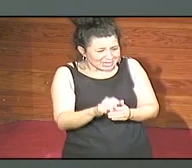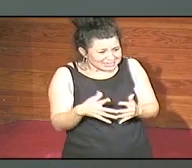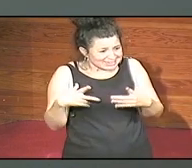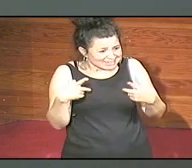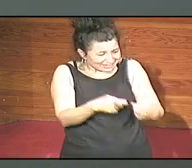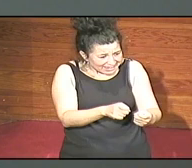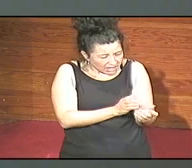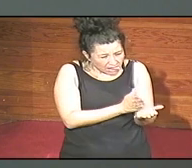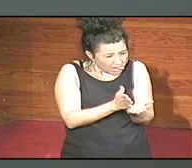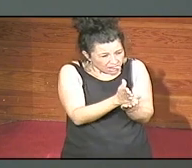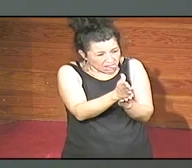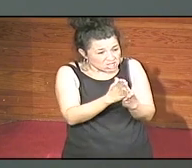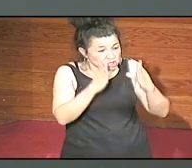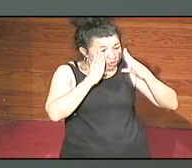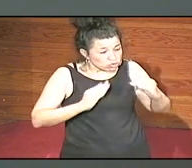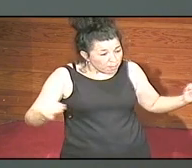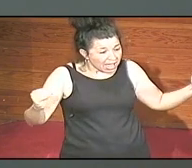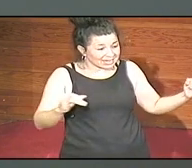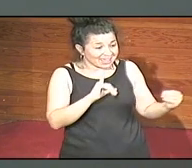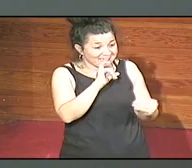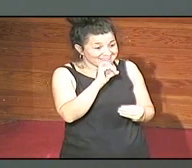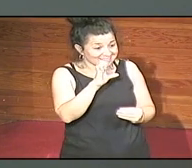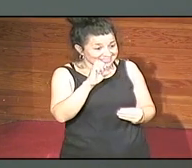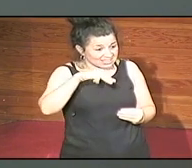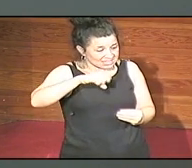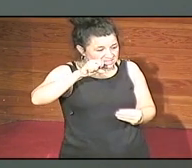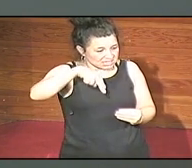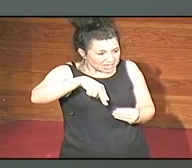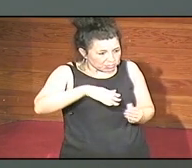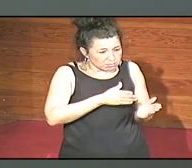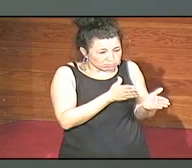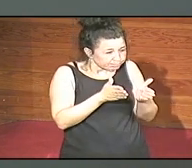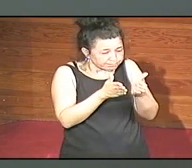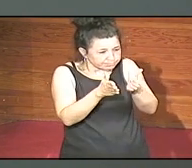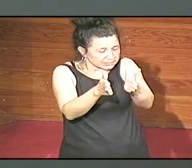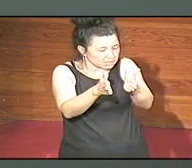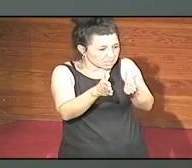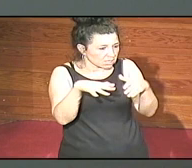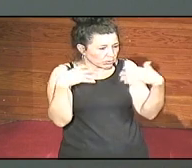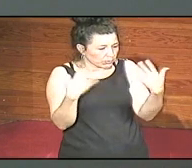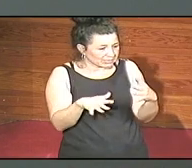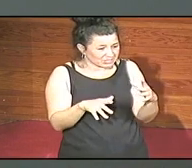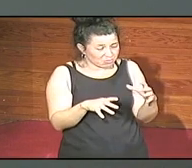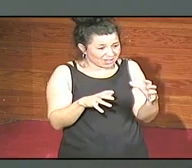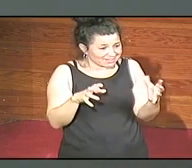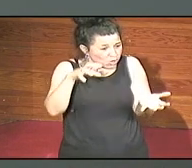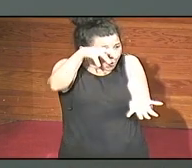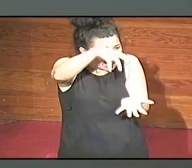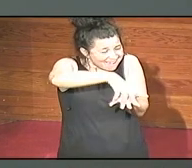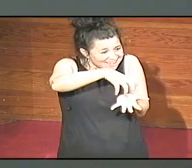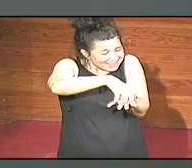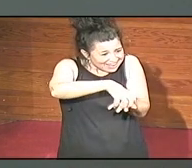pasan por por somalia y por yemen donde hay auténticos granjas dedicadas a secuestrar a los chavales que